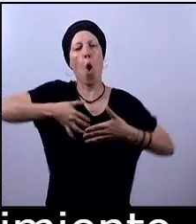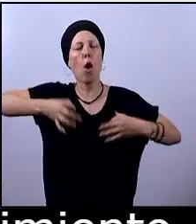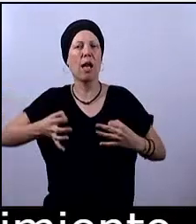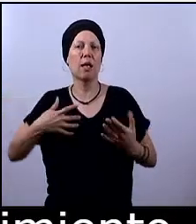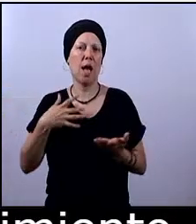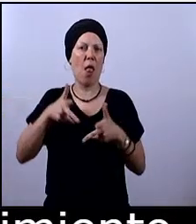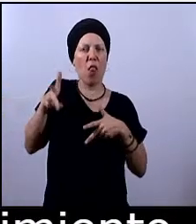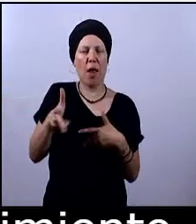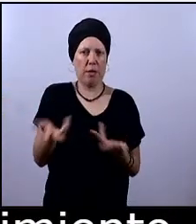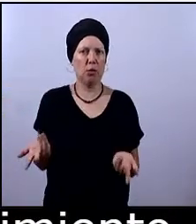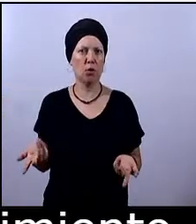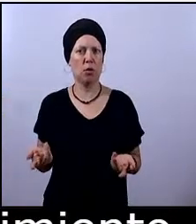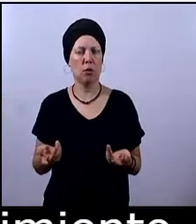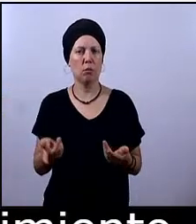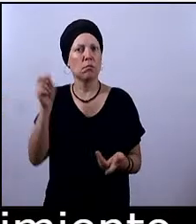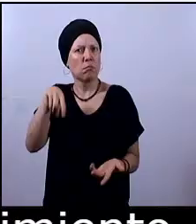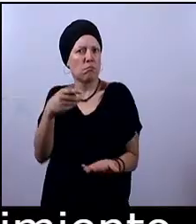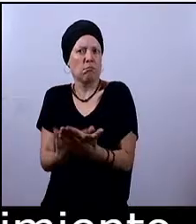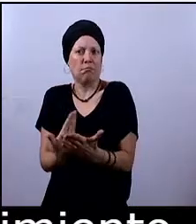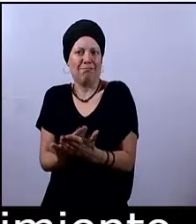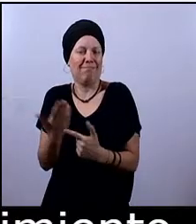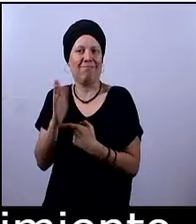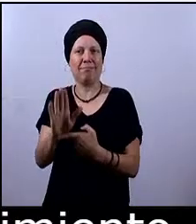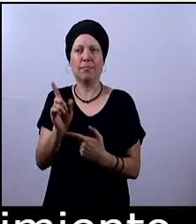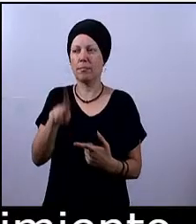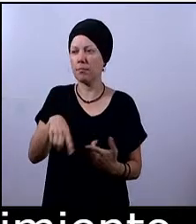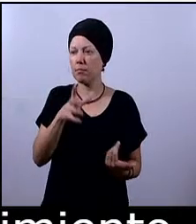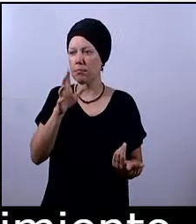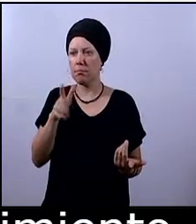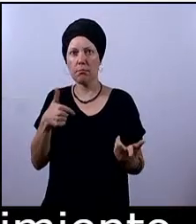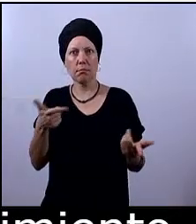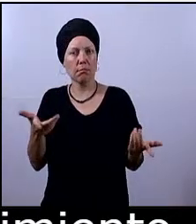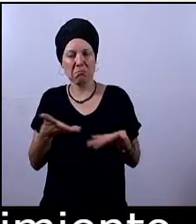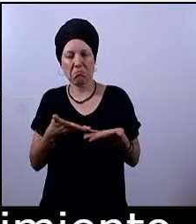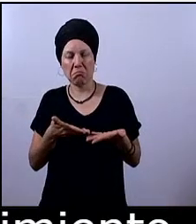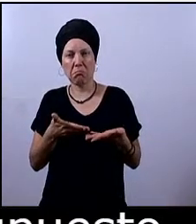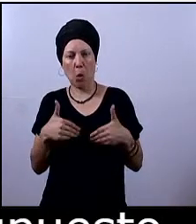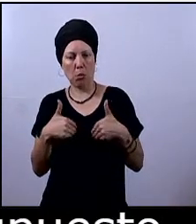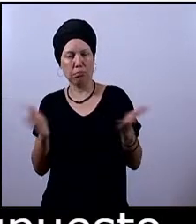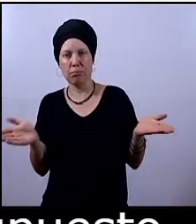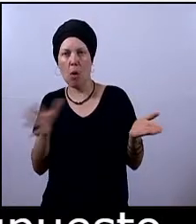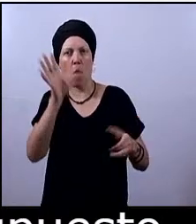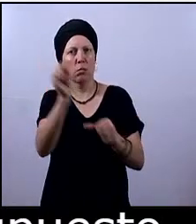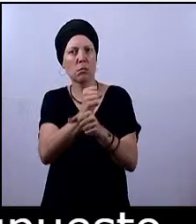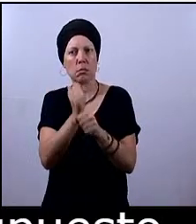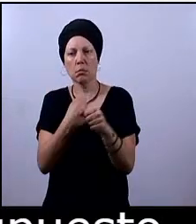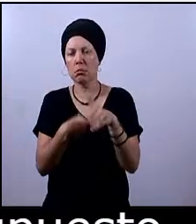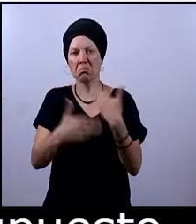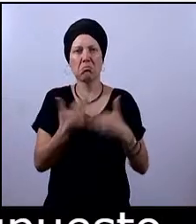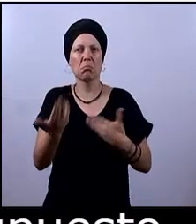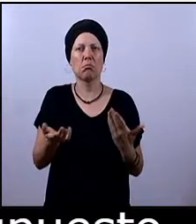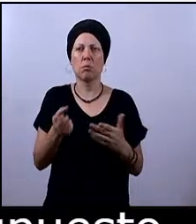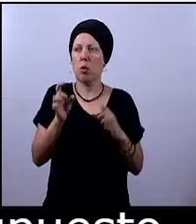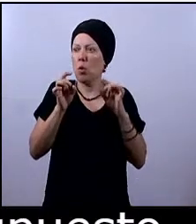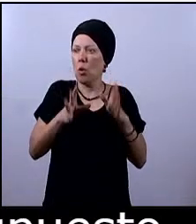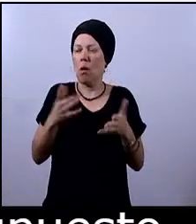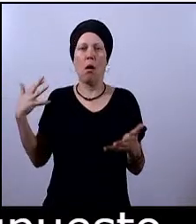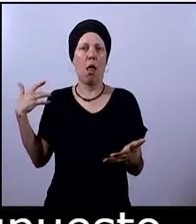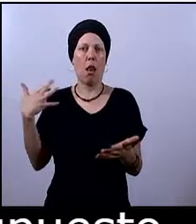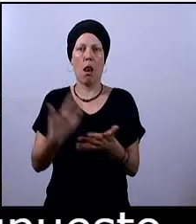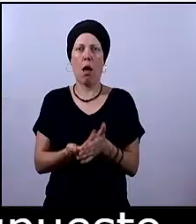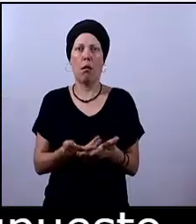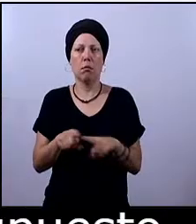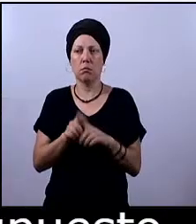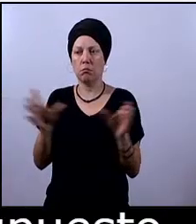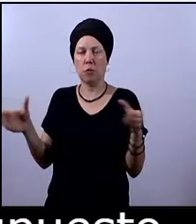ese derecho y en mostrarnos, por supuesto, en predisposición completa por seguir trabajando trabajando, tal y como lo hemos hecho con esa